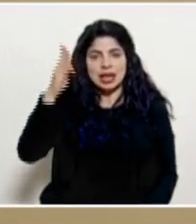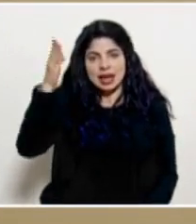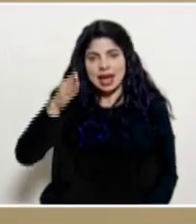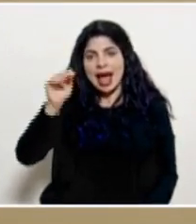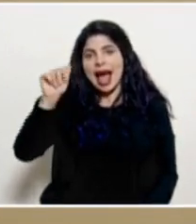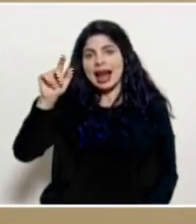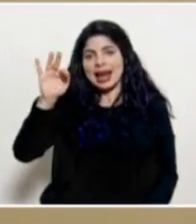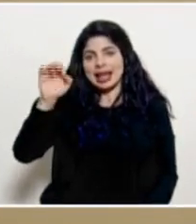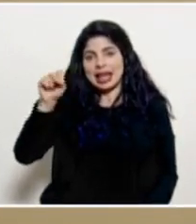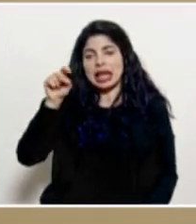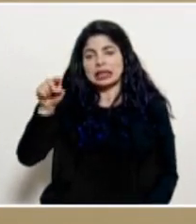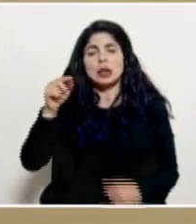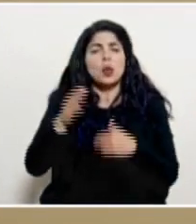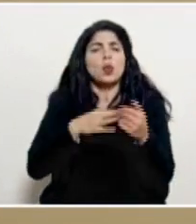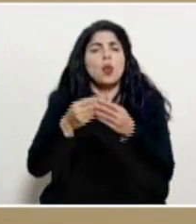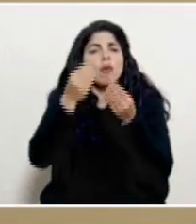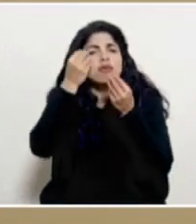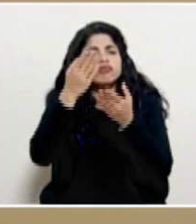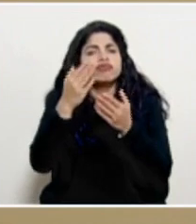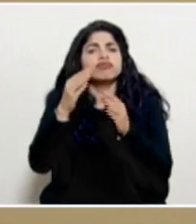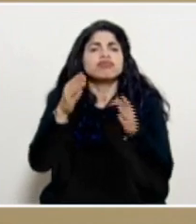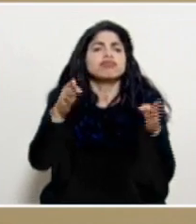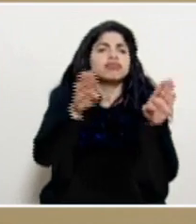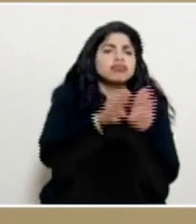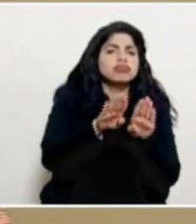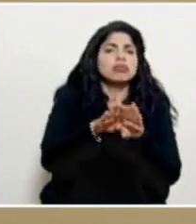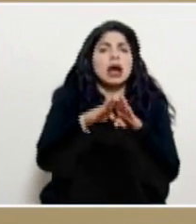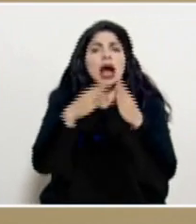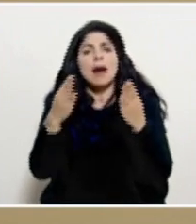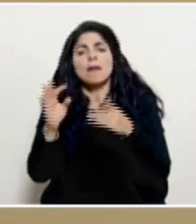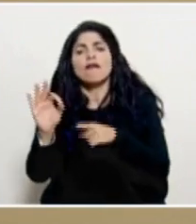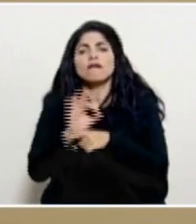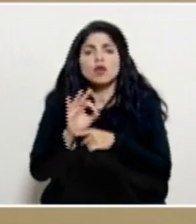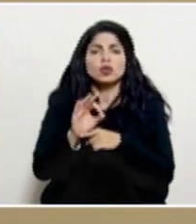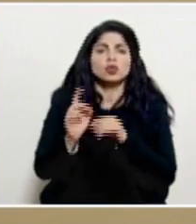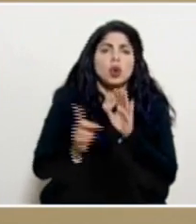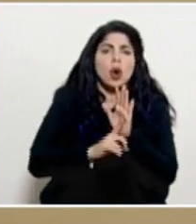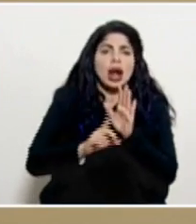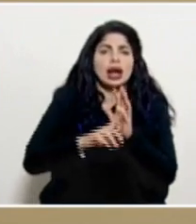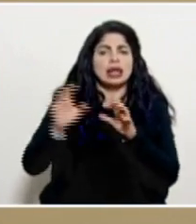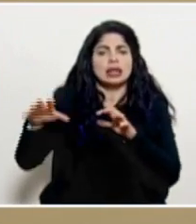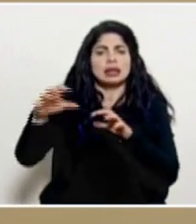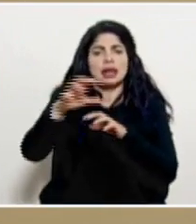presidencia.go.cr/inclinada alertas para consultar las medidas de cierre, apertura, operación y alertas en los